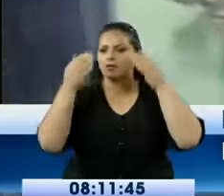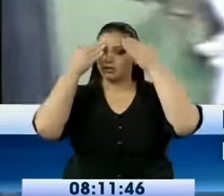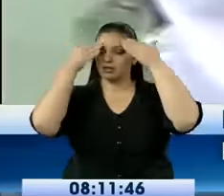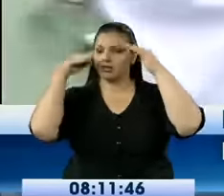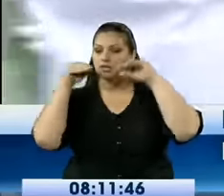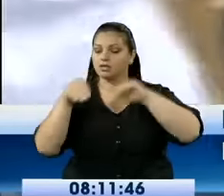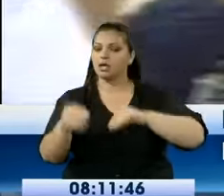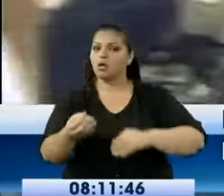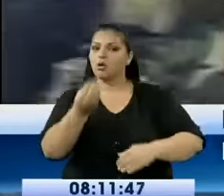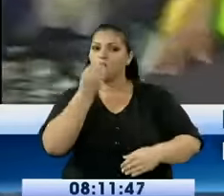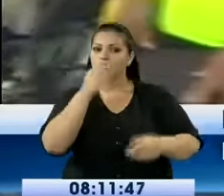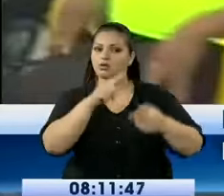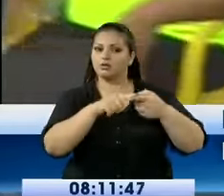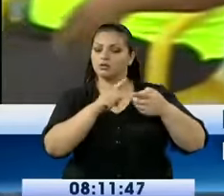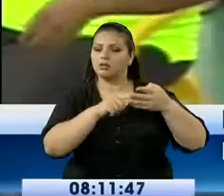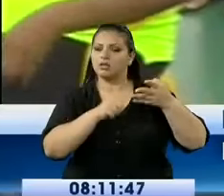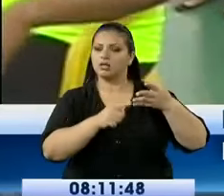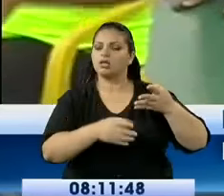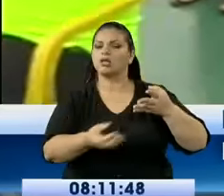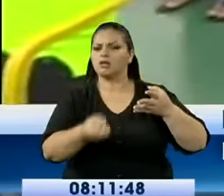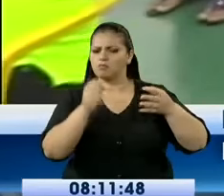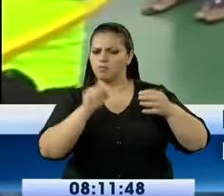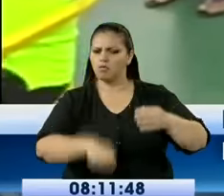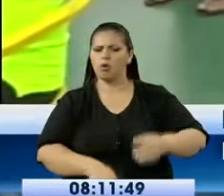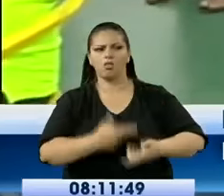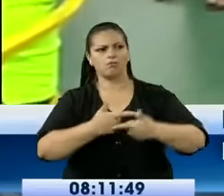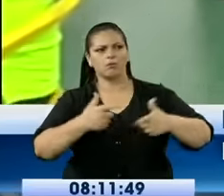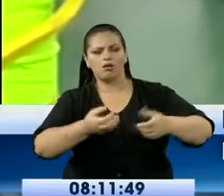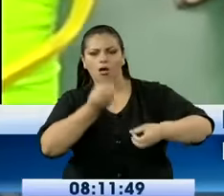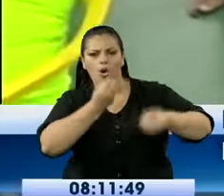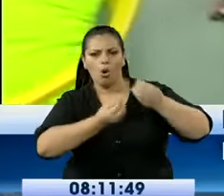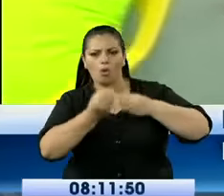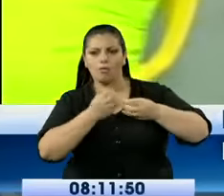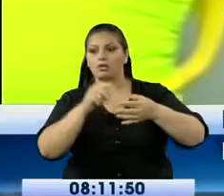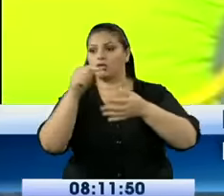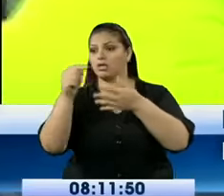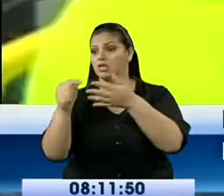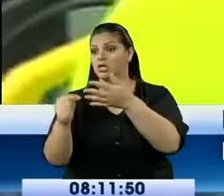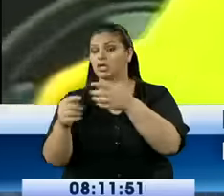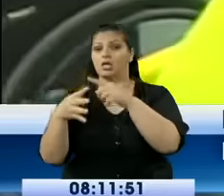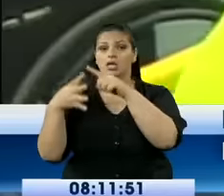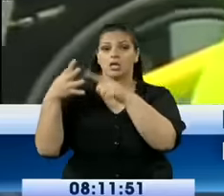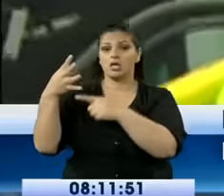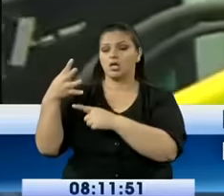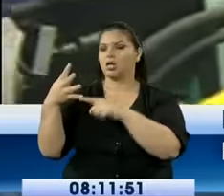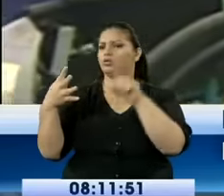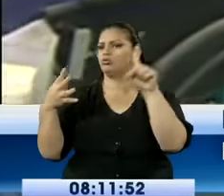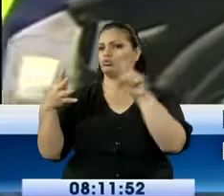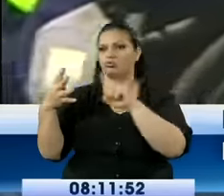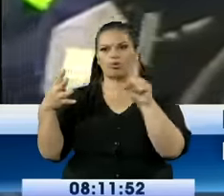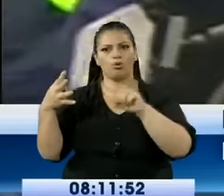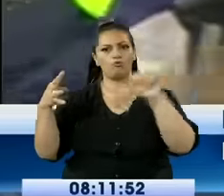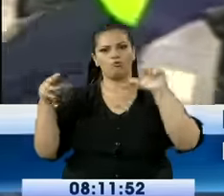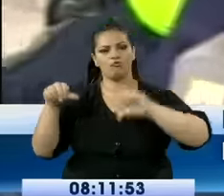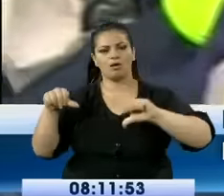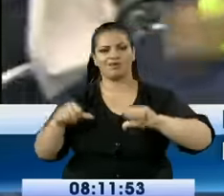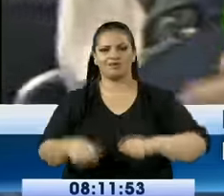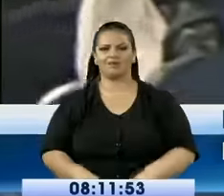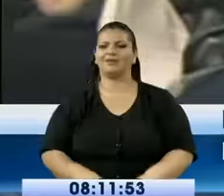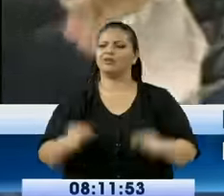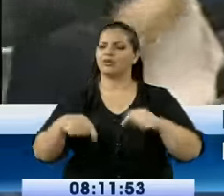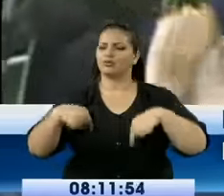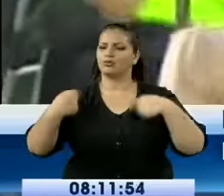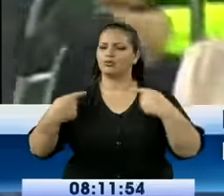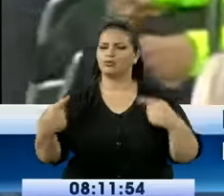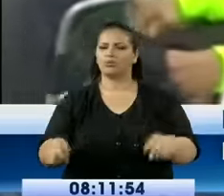alimentos totalmente sanos. Bueno, aquí el día de hoy, como todos los días, hacemos casas abiertas, puntos informativos, estamos con nuestra nutricionista, la doctora